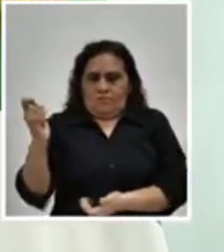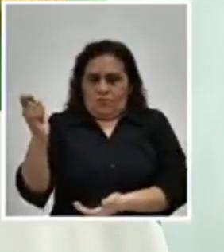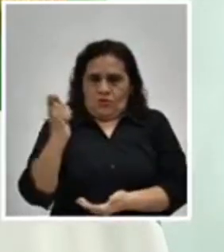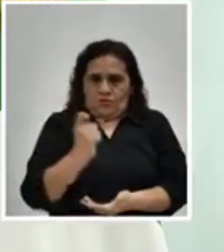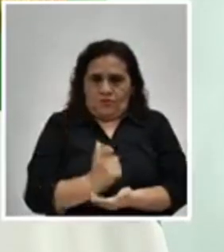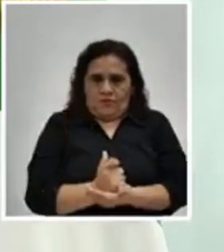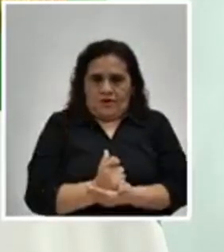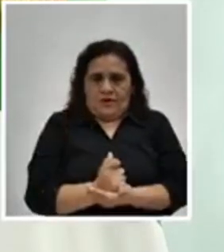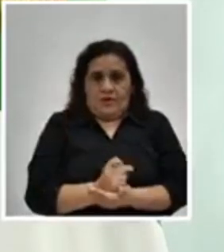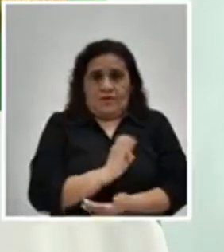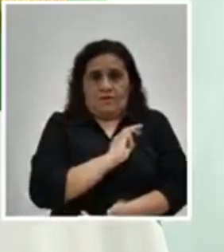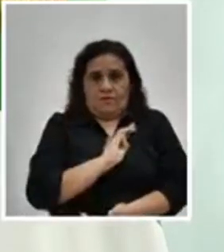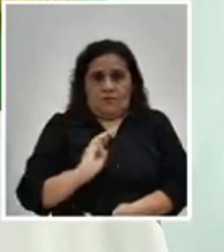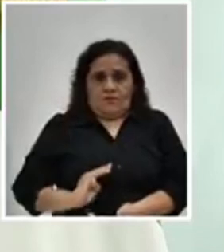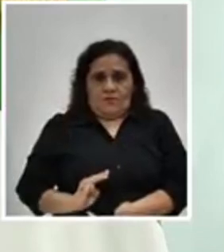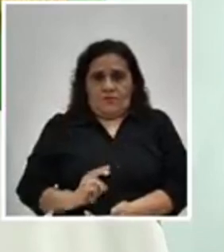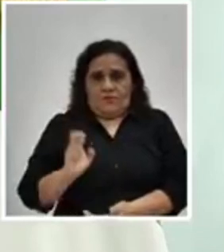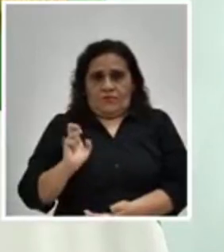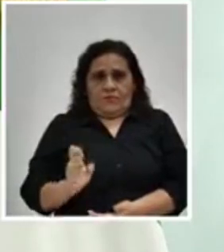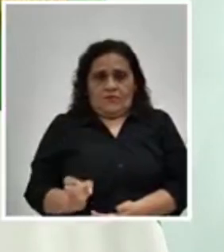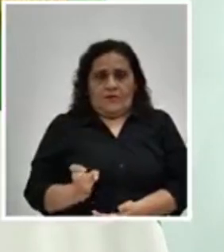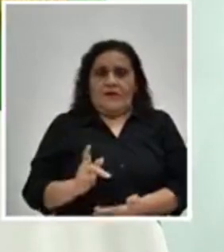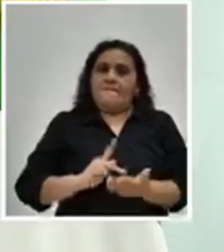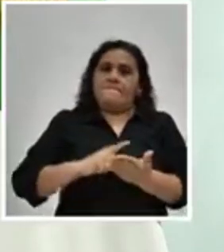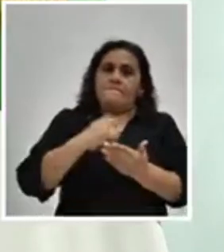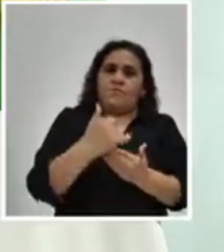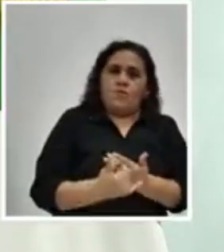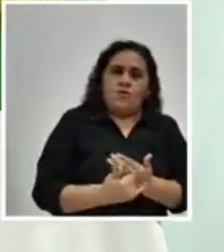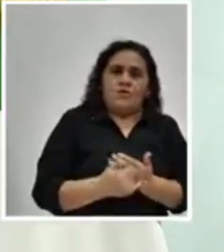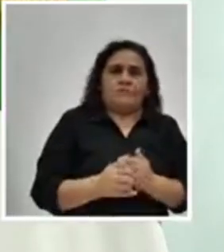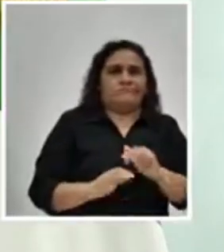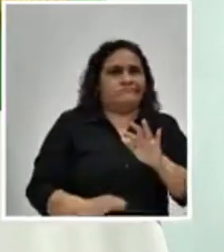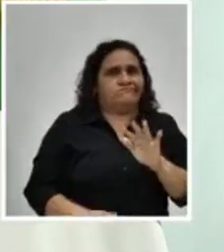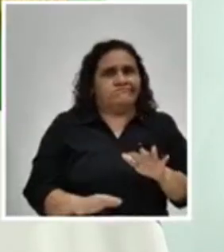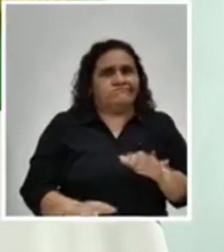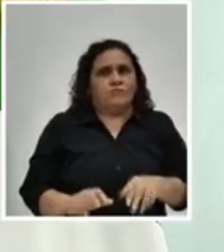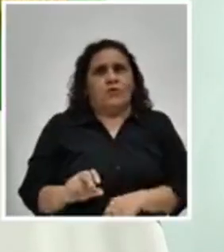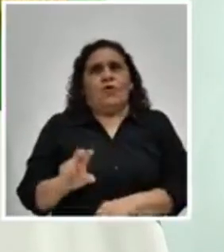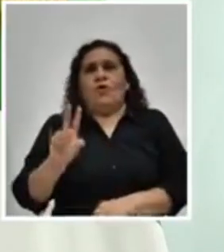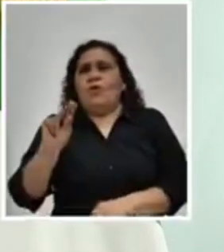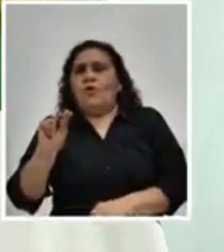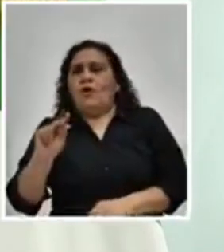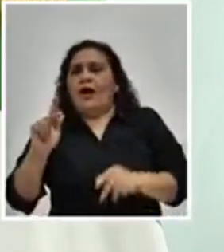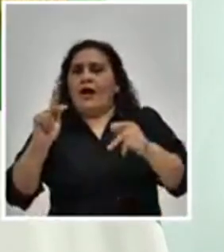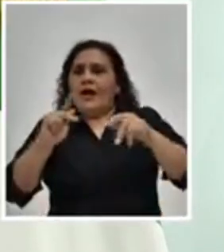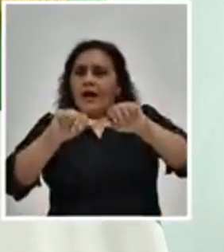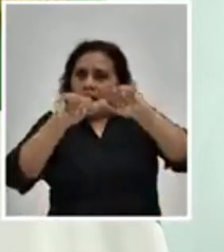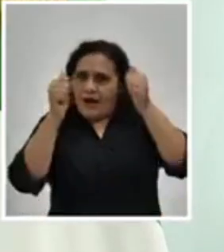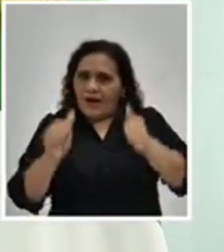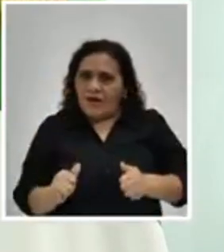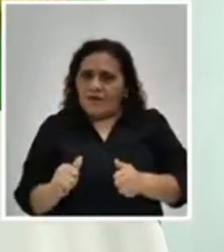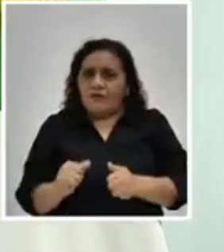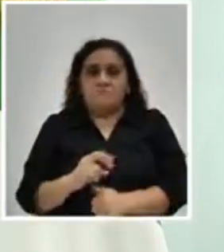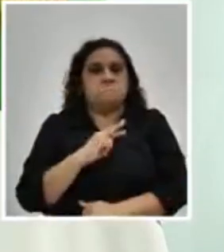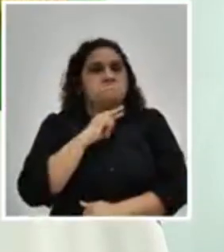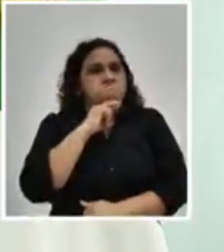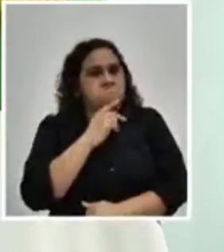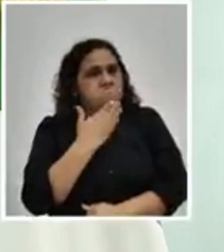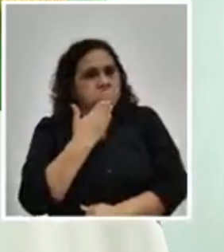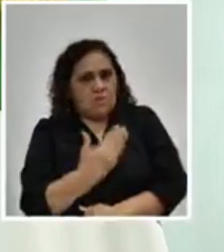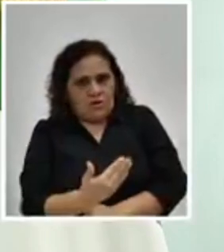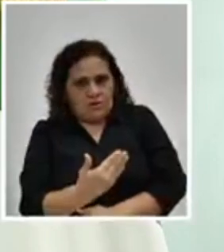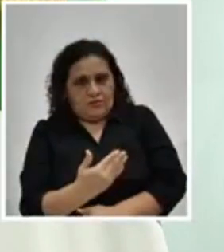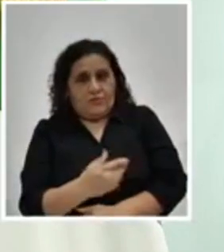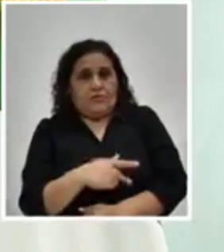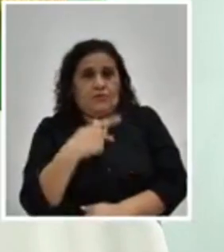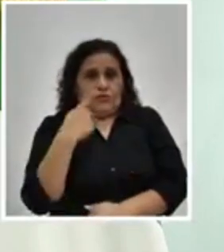municipal, con este nuevo proyecto, un aproximado de 80 artesanos prestarán en mejores condiciones